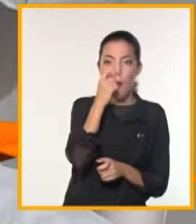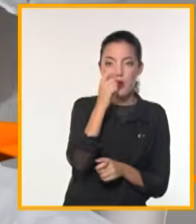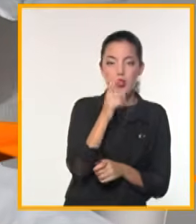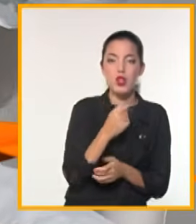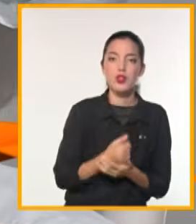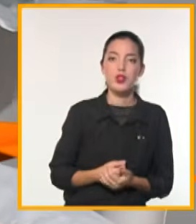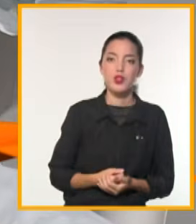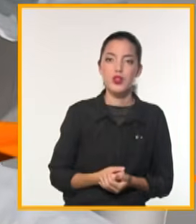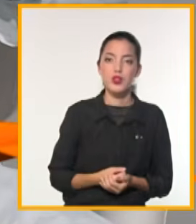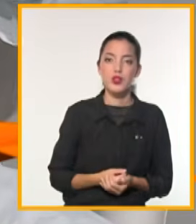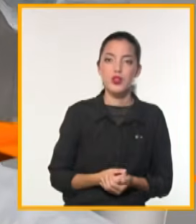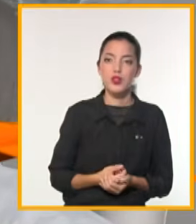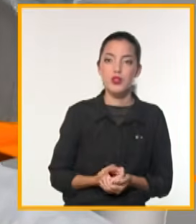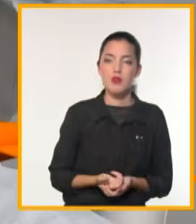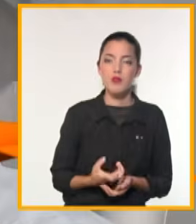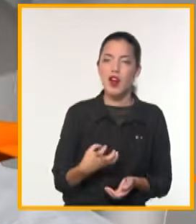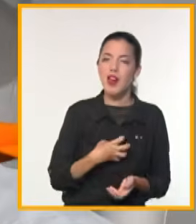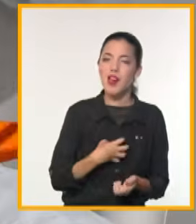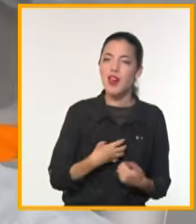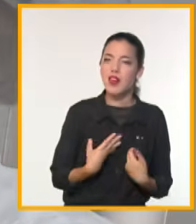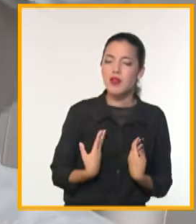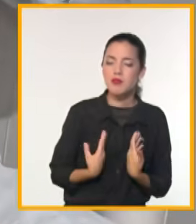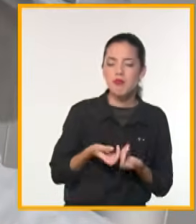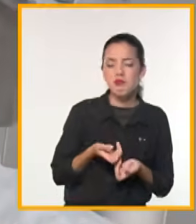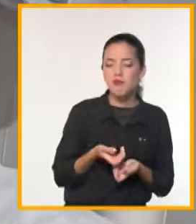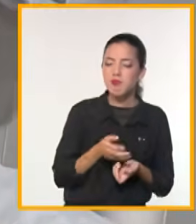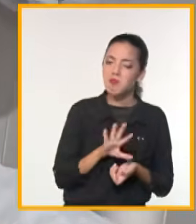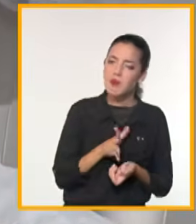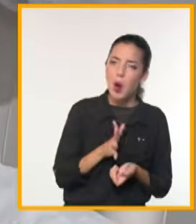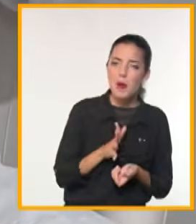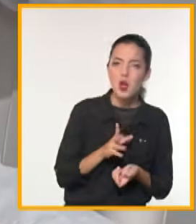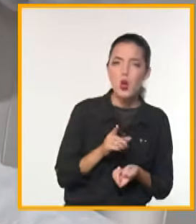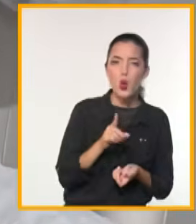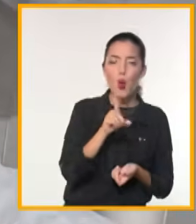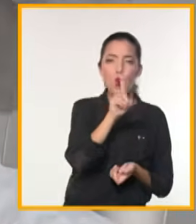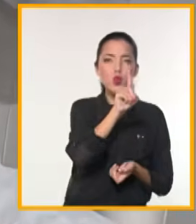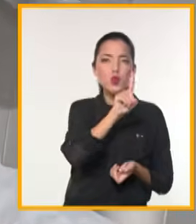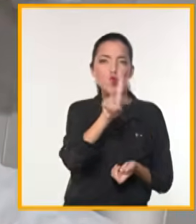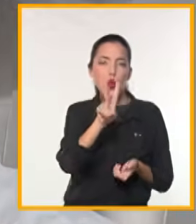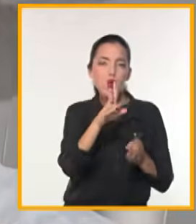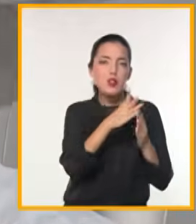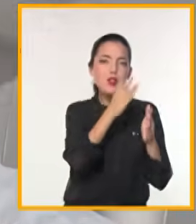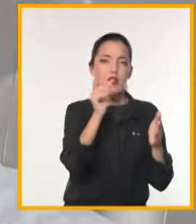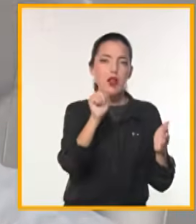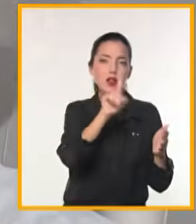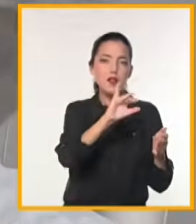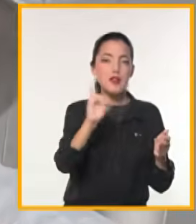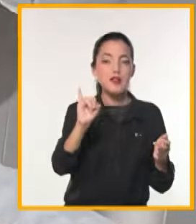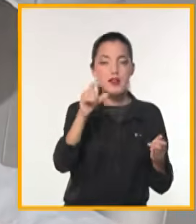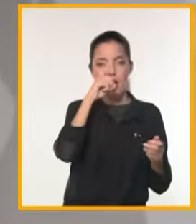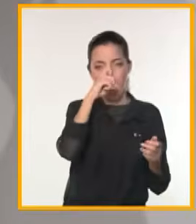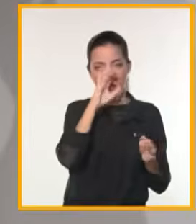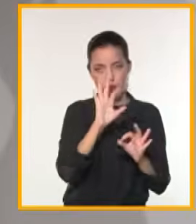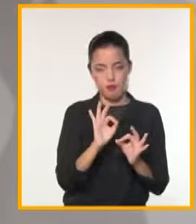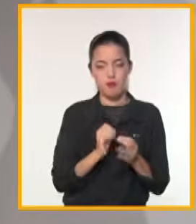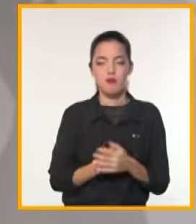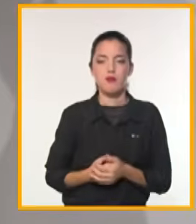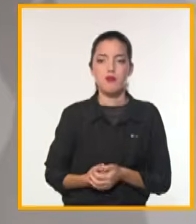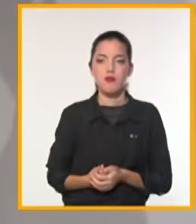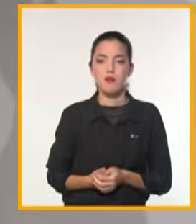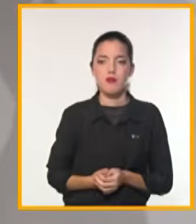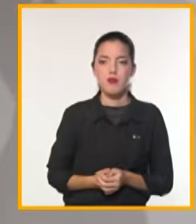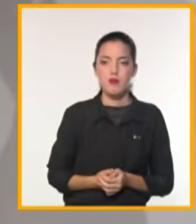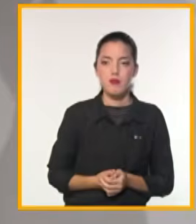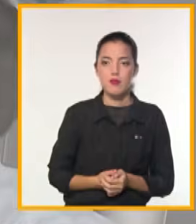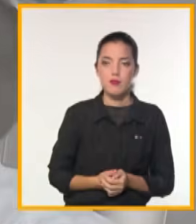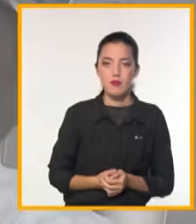todos teníamos entre 12 años y 16, porque fue secundaria y pre,